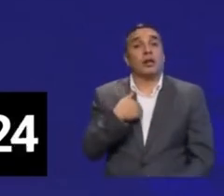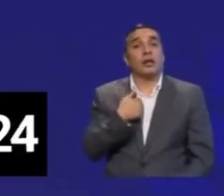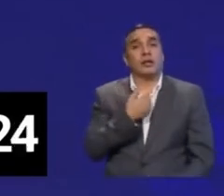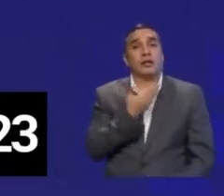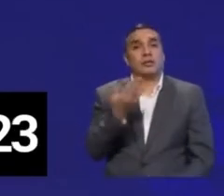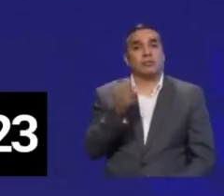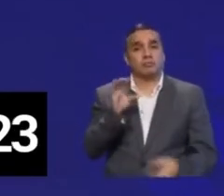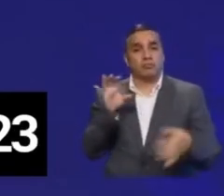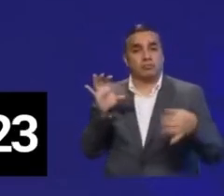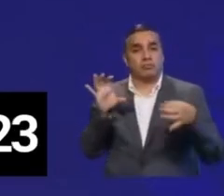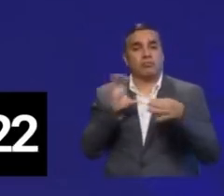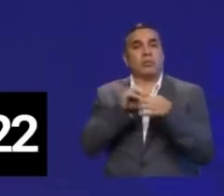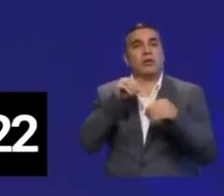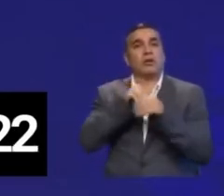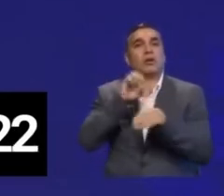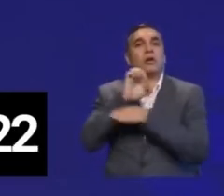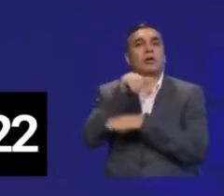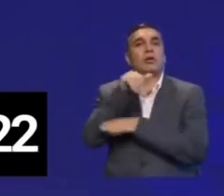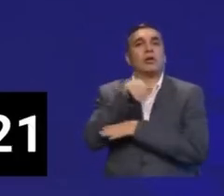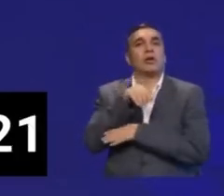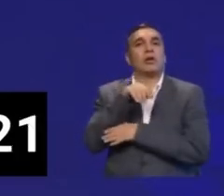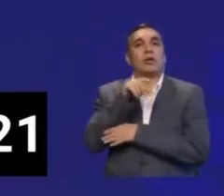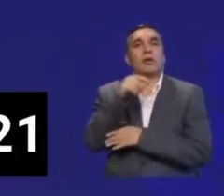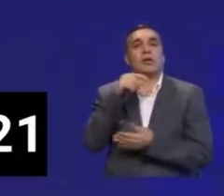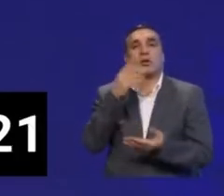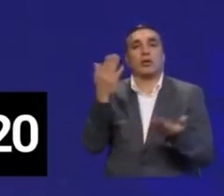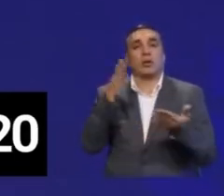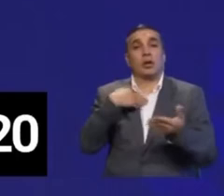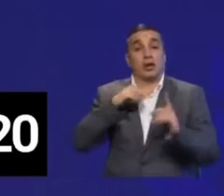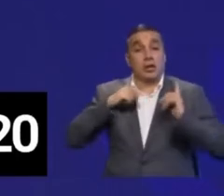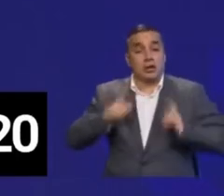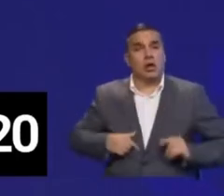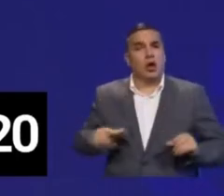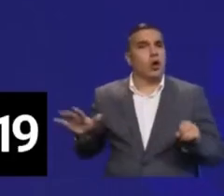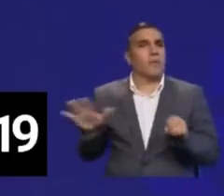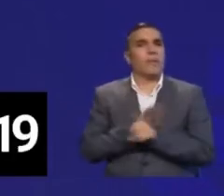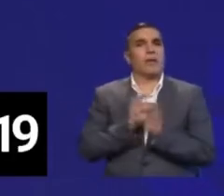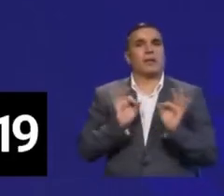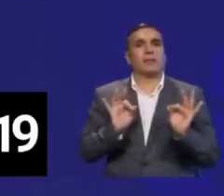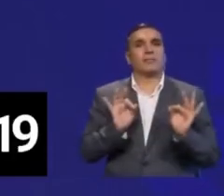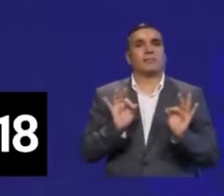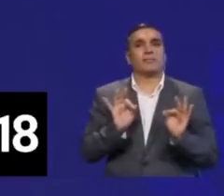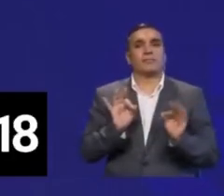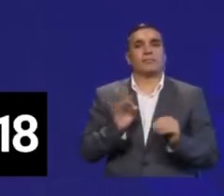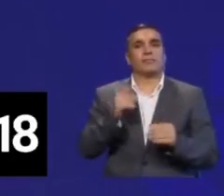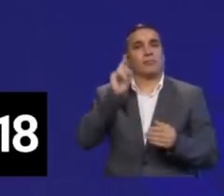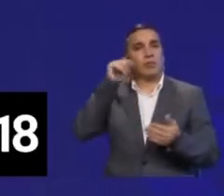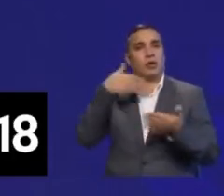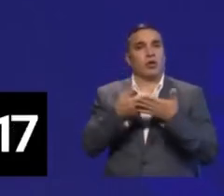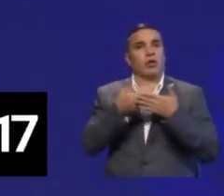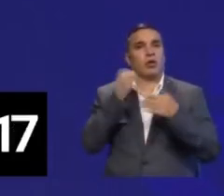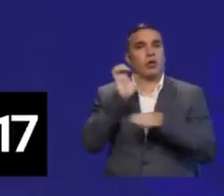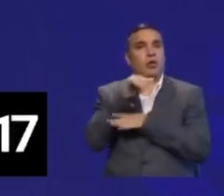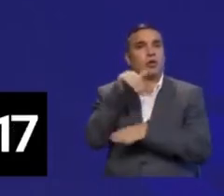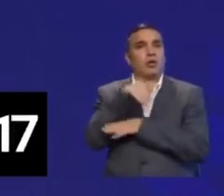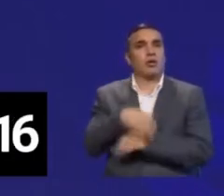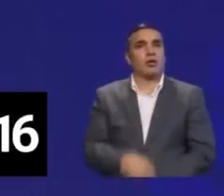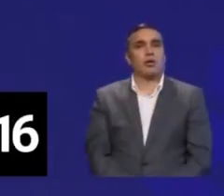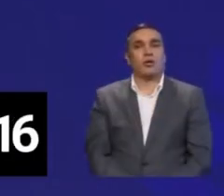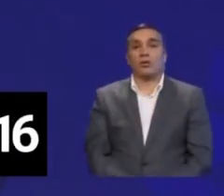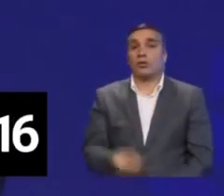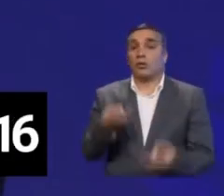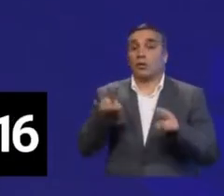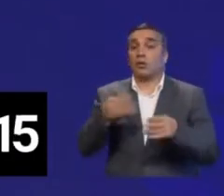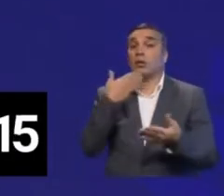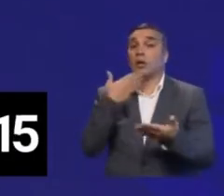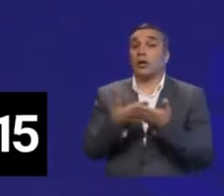haya conectividad en nuestro país, en donde haya una salud integral y digna para todos los ecuatorianos. Yo agradezco